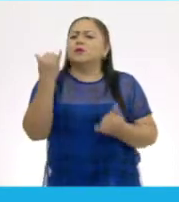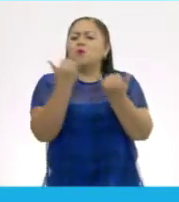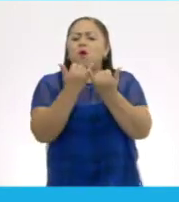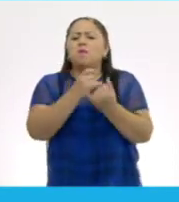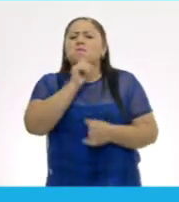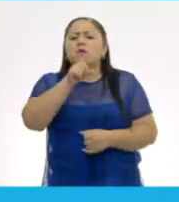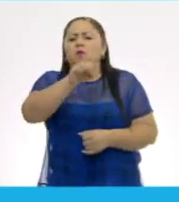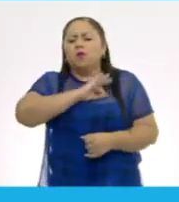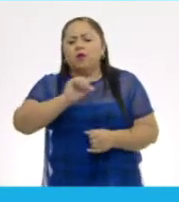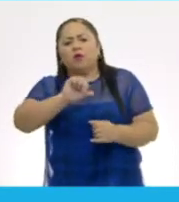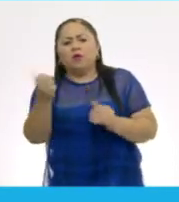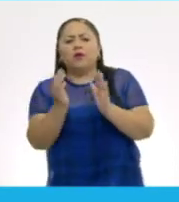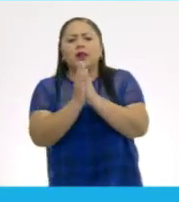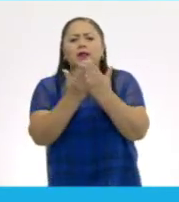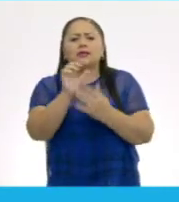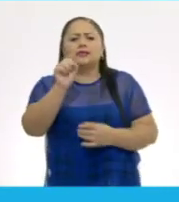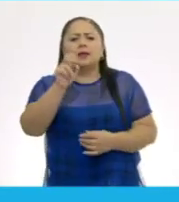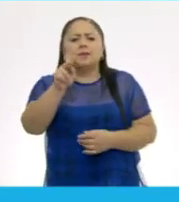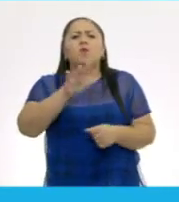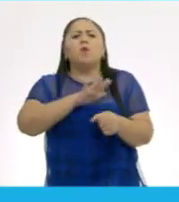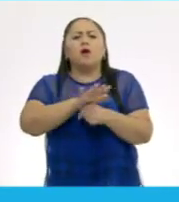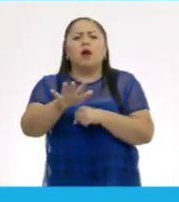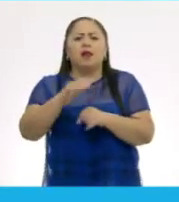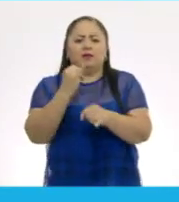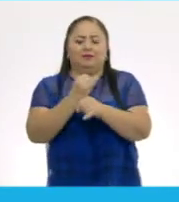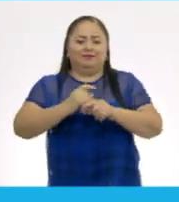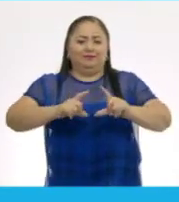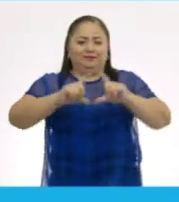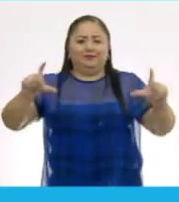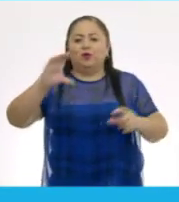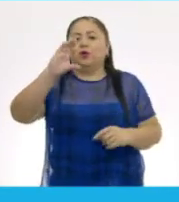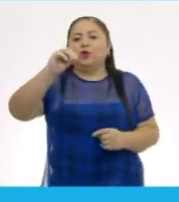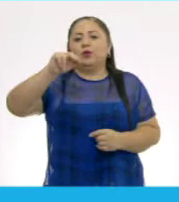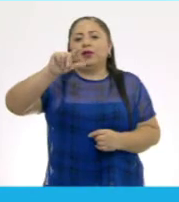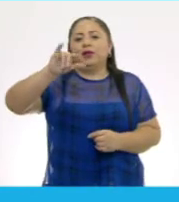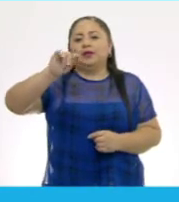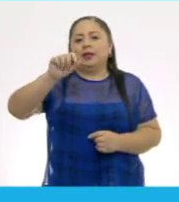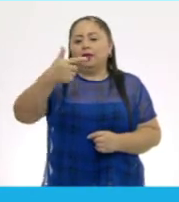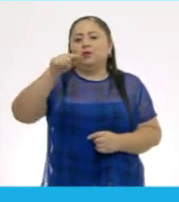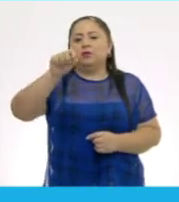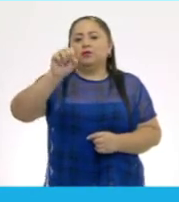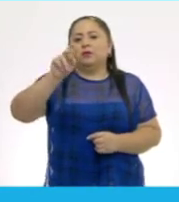También puedes encontrar los libros de texto en la página